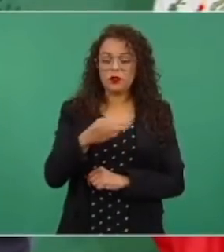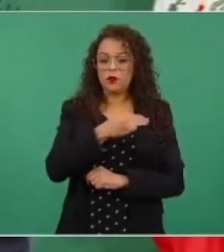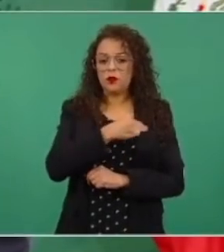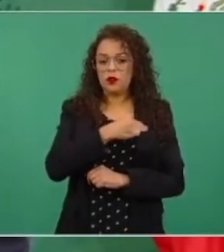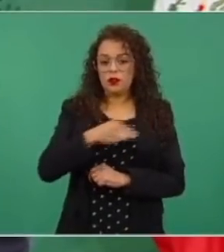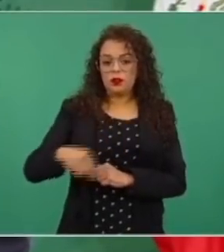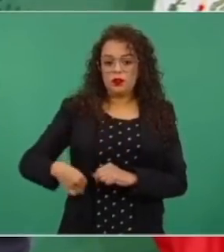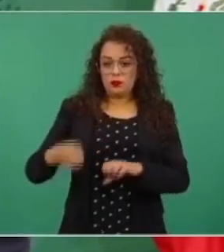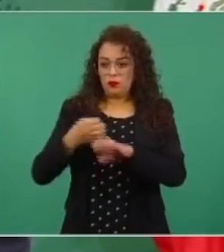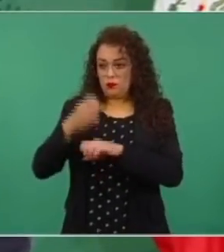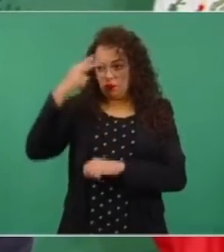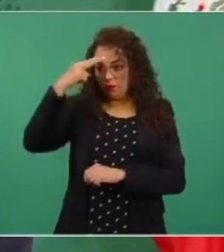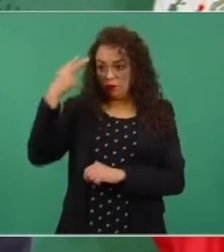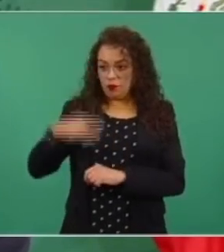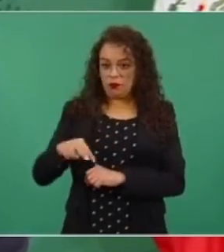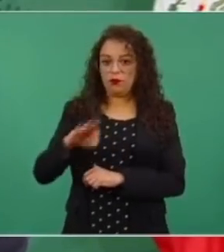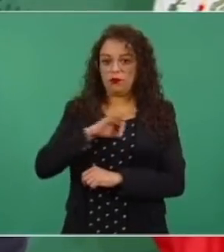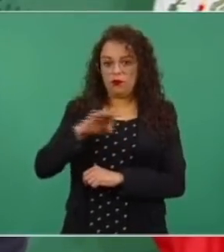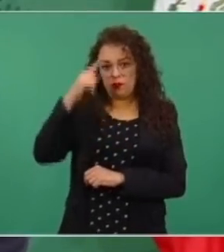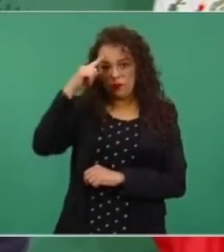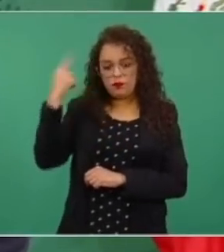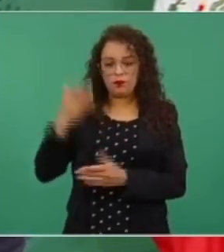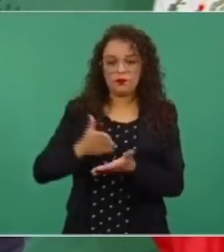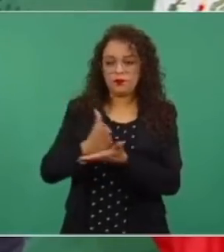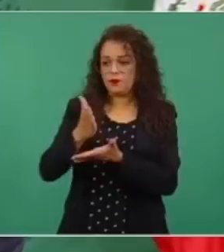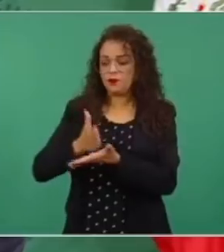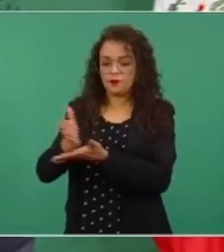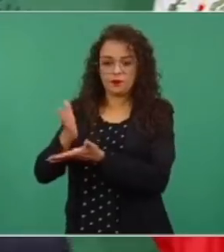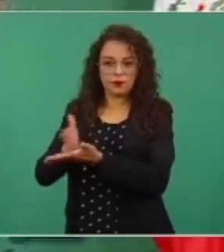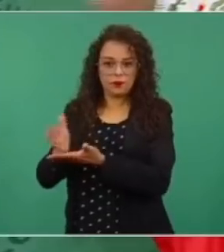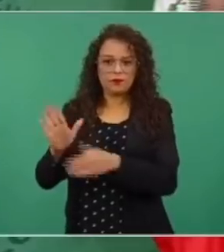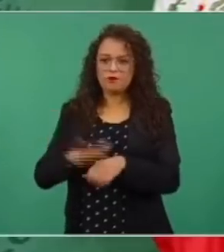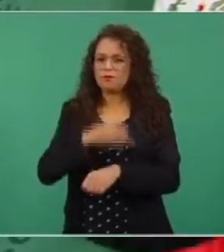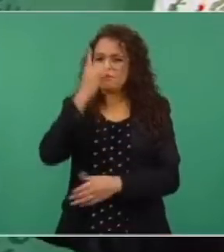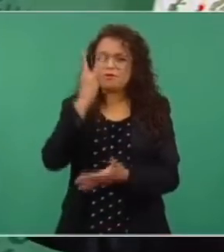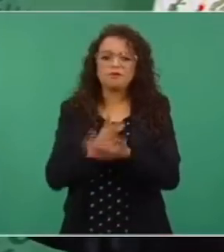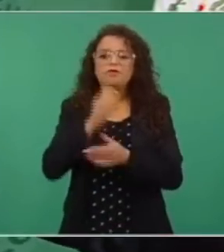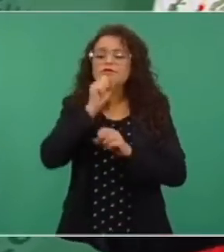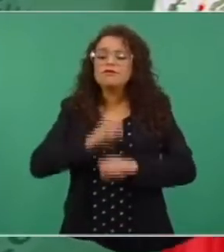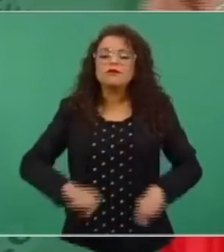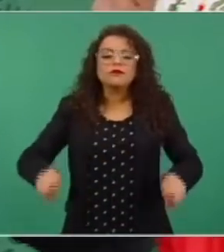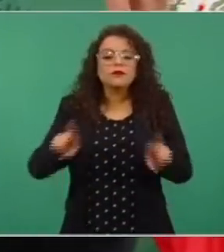del Estado de México, porque es lo mismo. O sea,